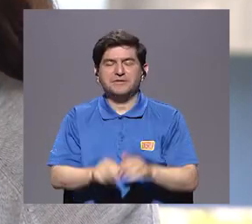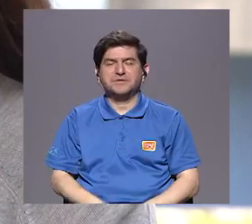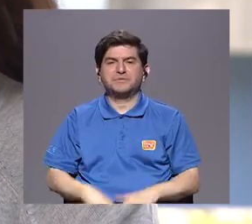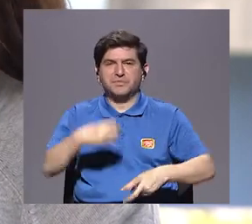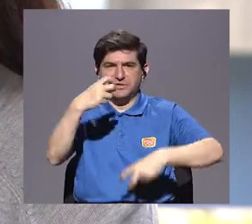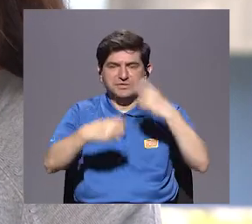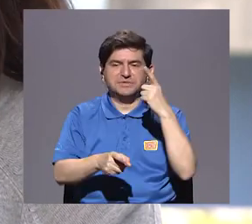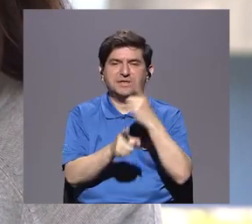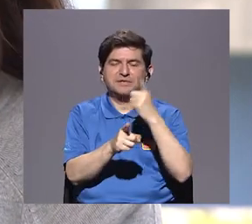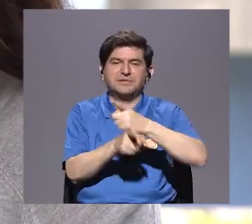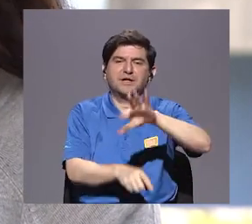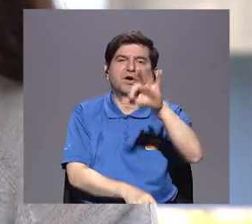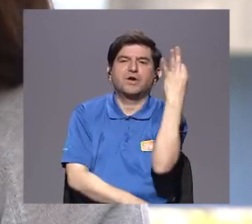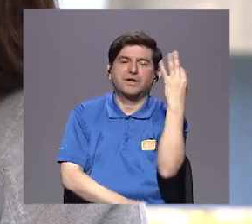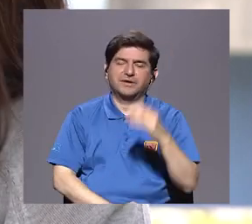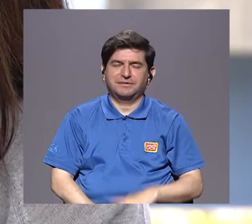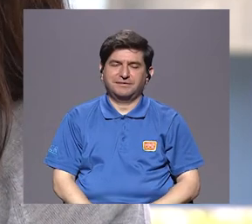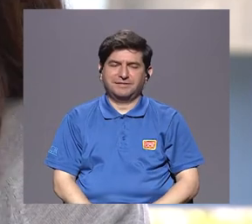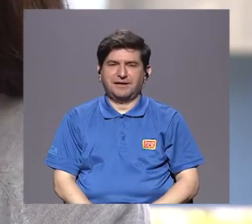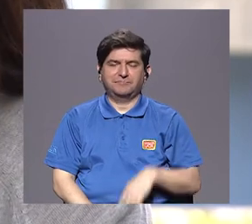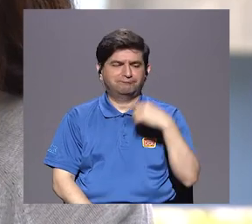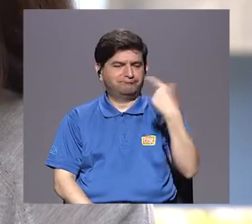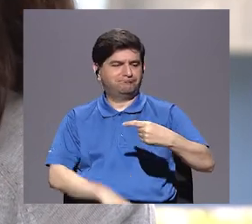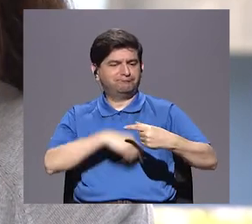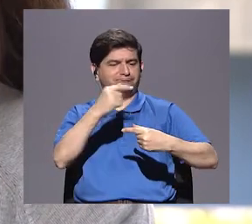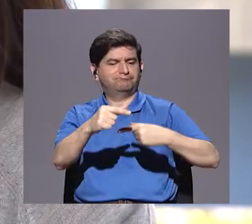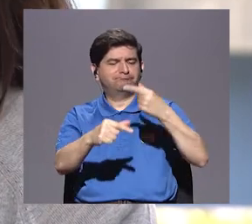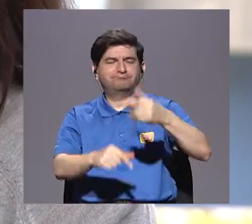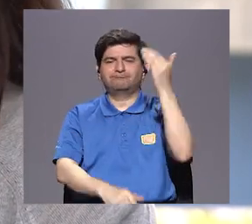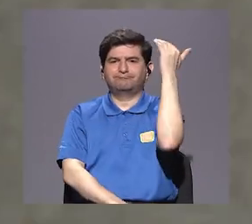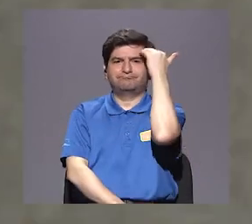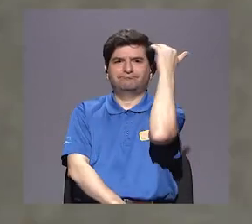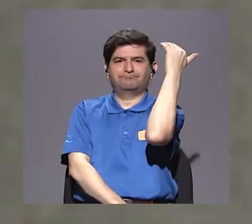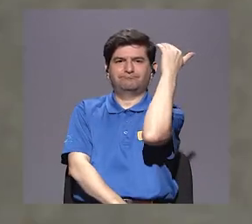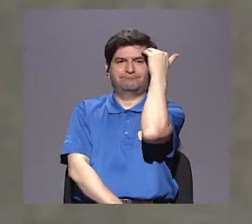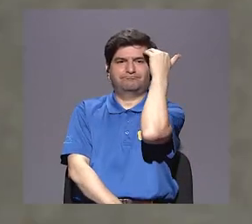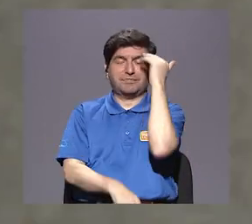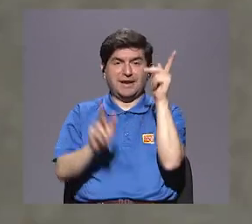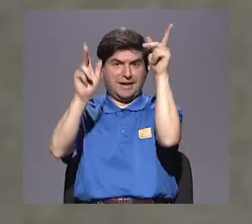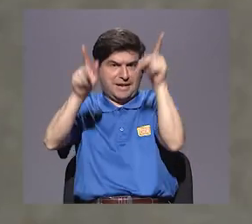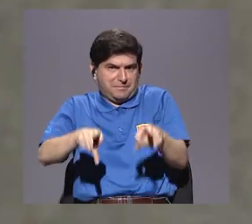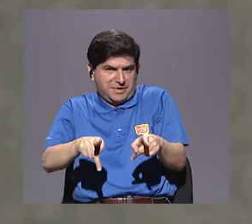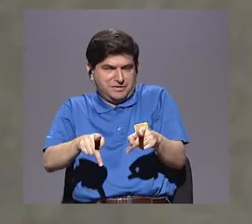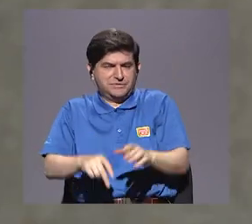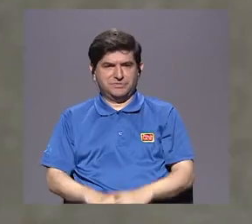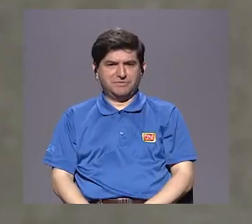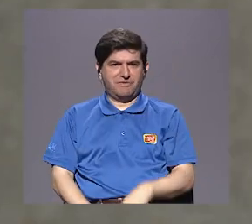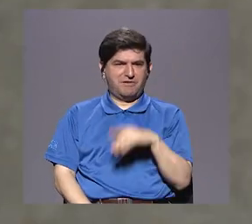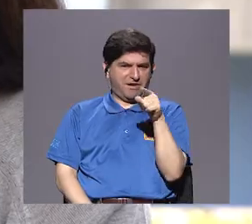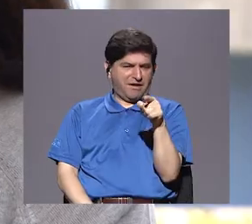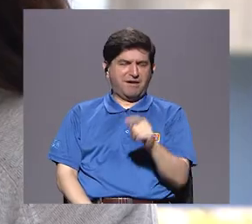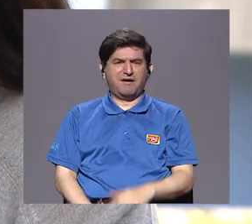problema adecuadamente. Pues poco a poco, cognitivamente, esa persona se va